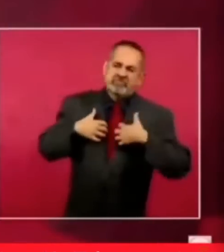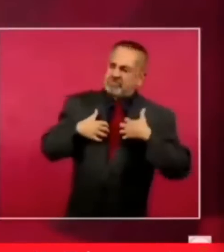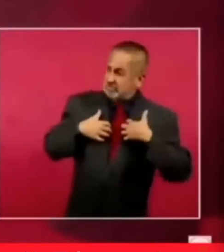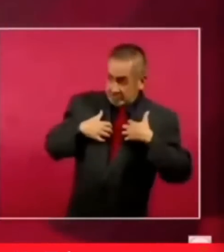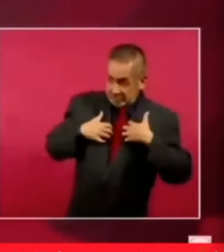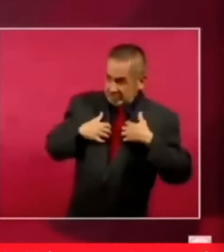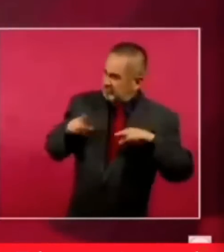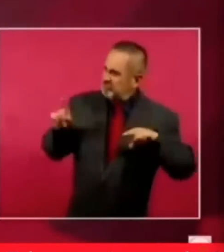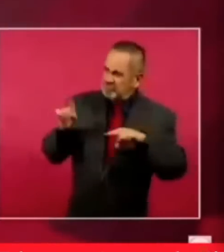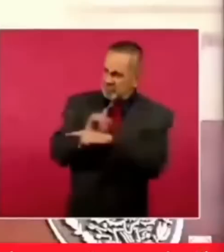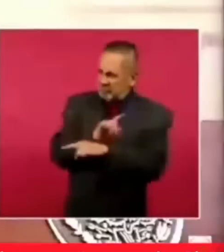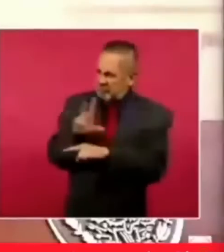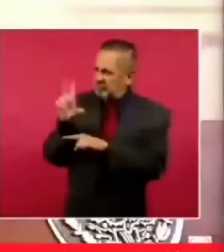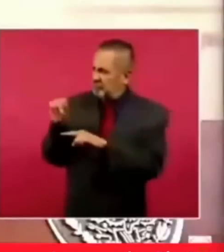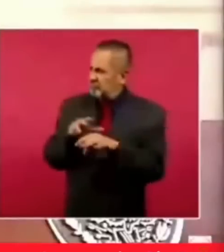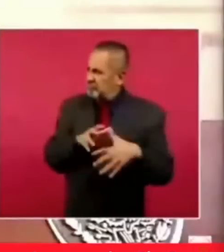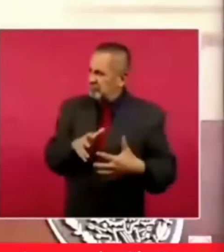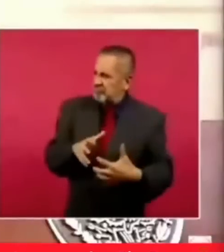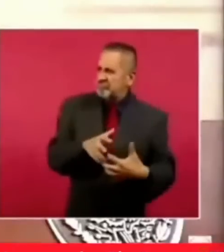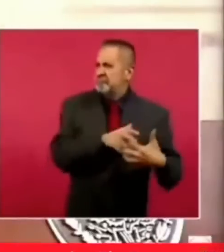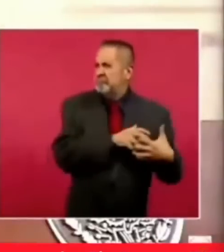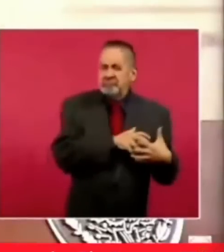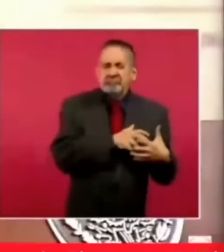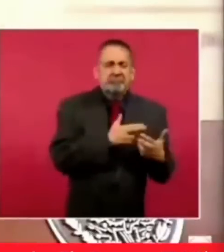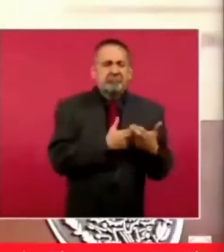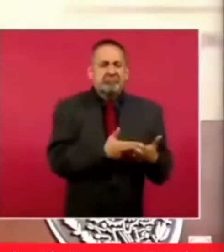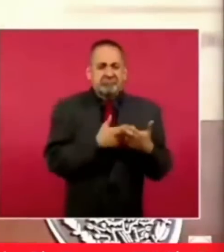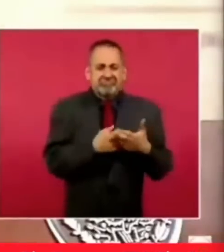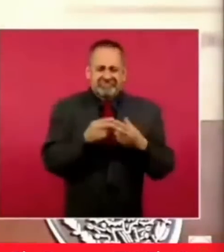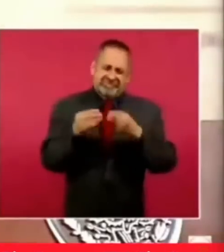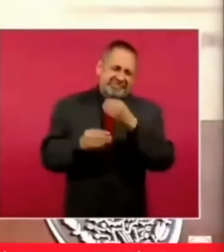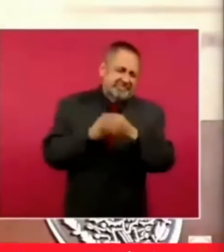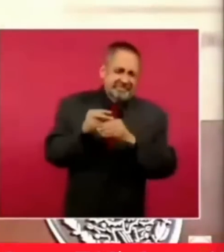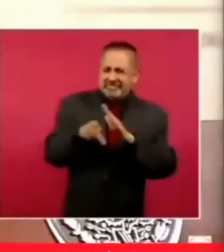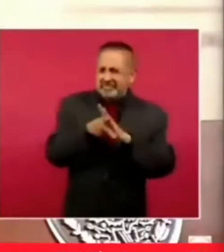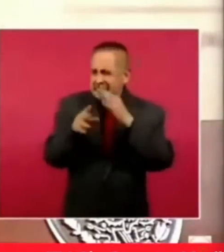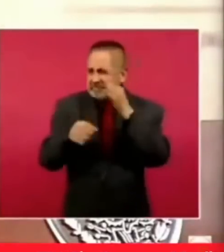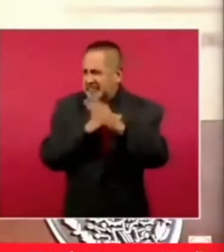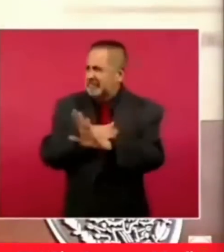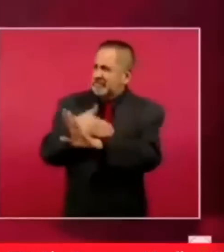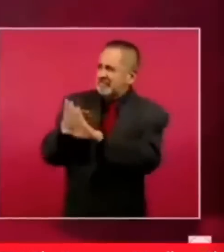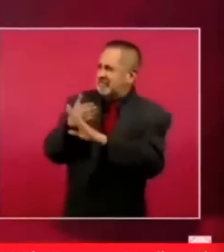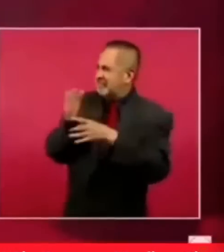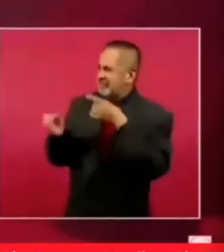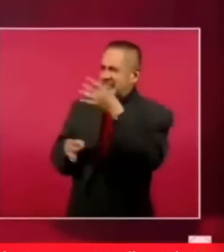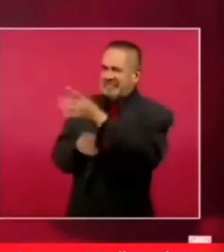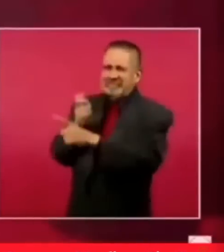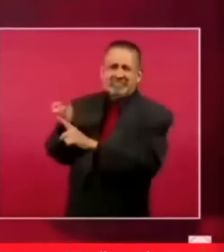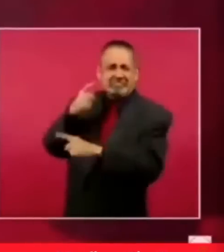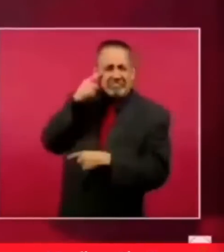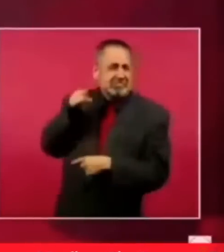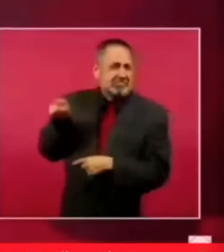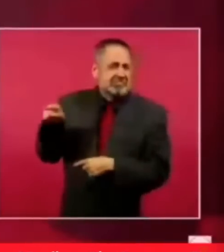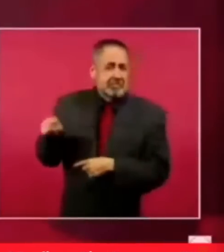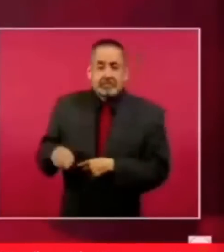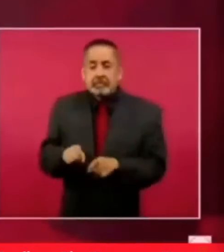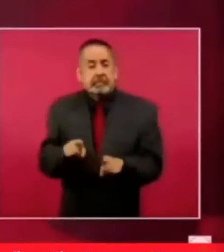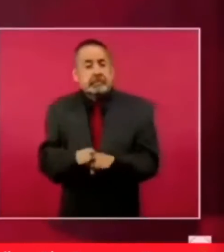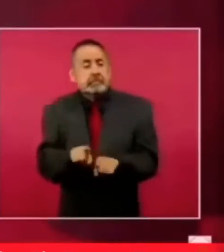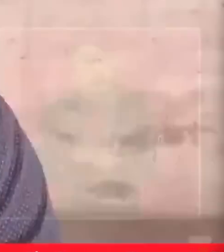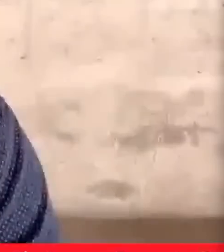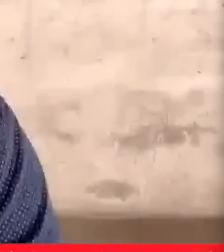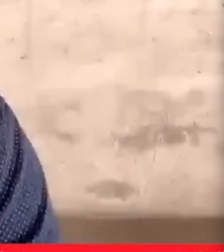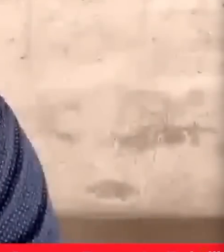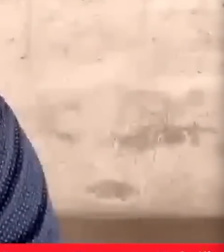campaña feroz en los medios de información. Pues de hecho, es la campaña que seguimos viendo y advirtiendo,